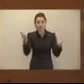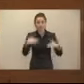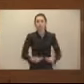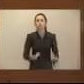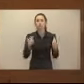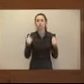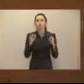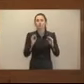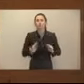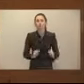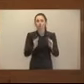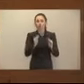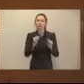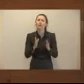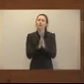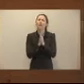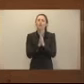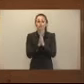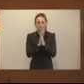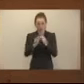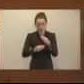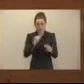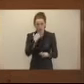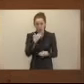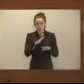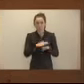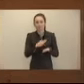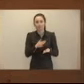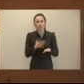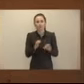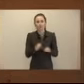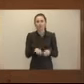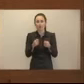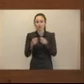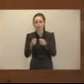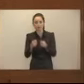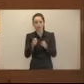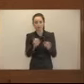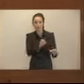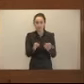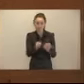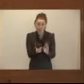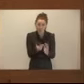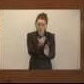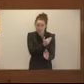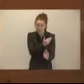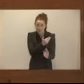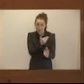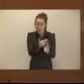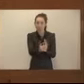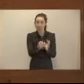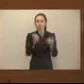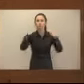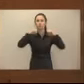responsablemente os cartos que lles damos, por favor. Poden revertir el desmantelamento planificado que están fendo dos servicios de rehabilitación nos